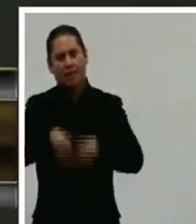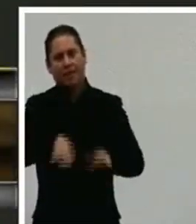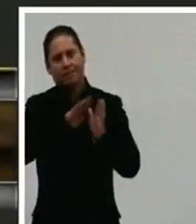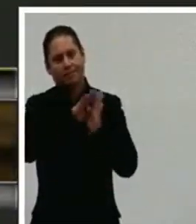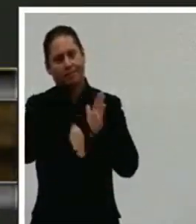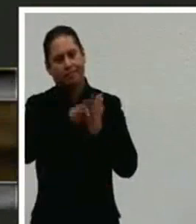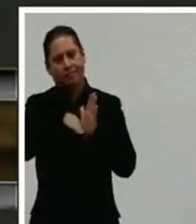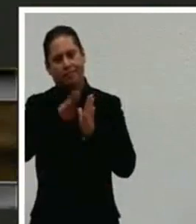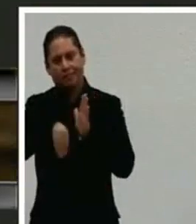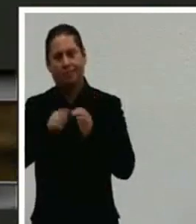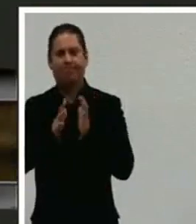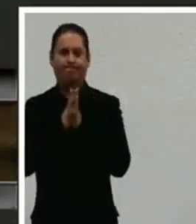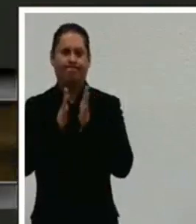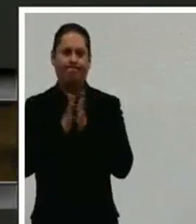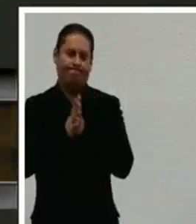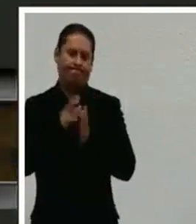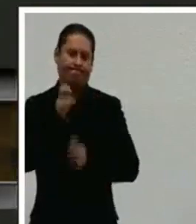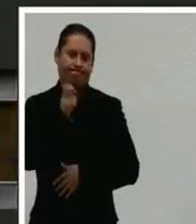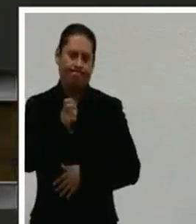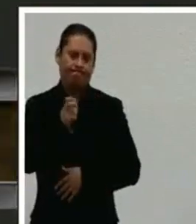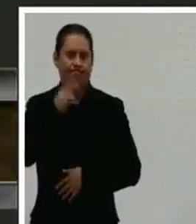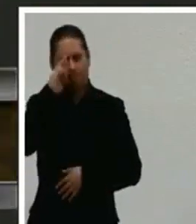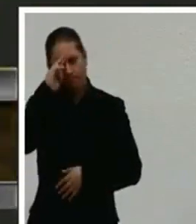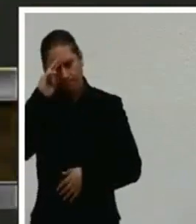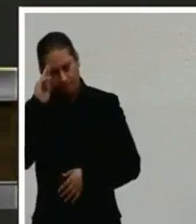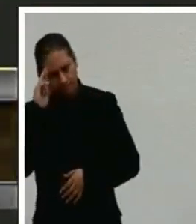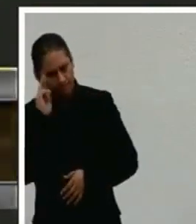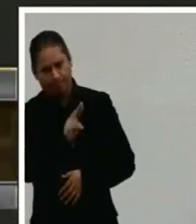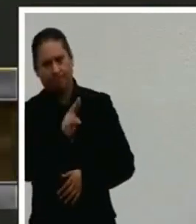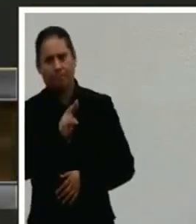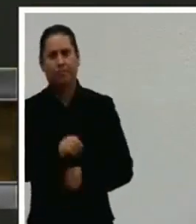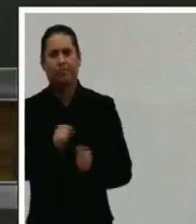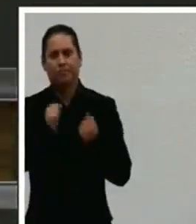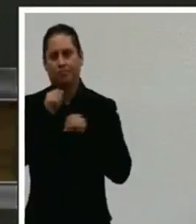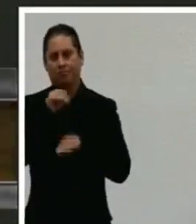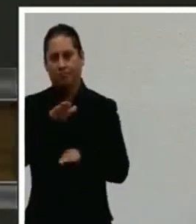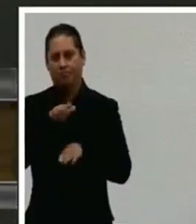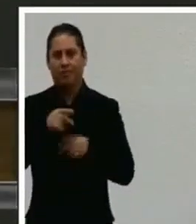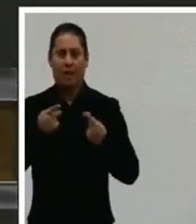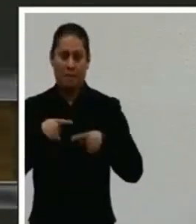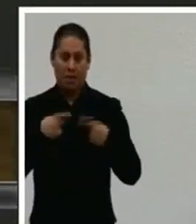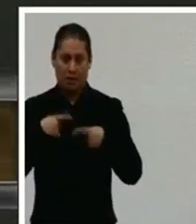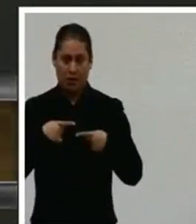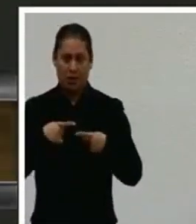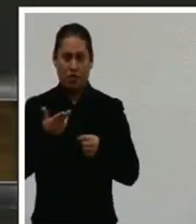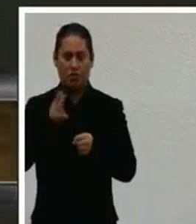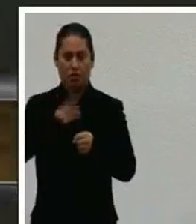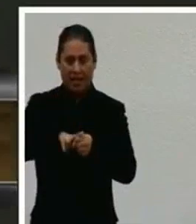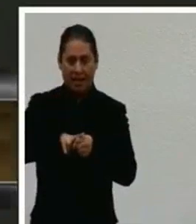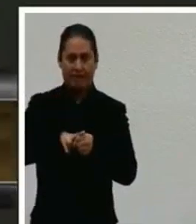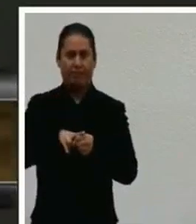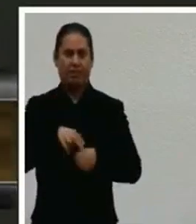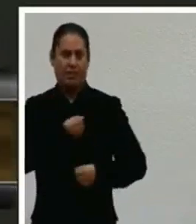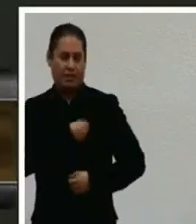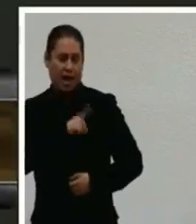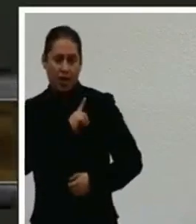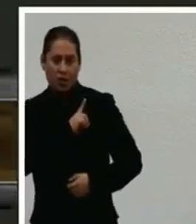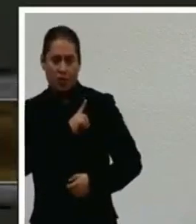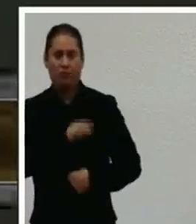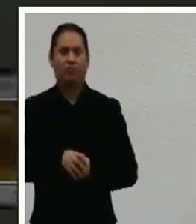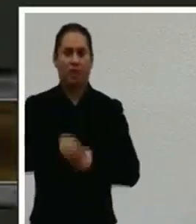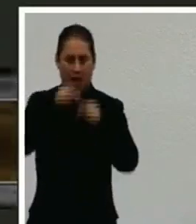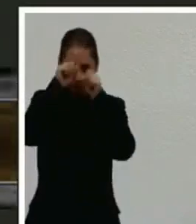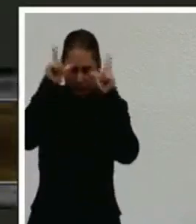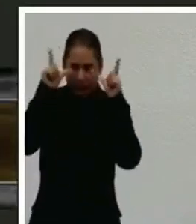queridos en esta batalla. Mi entero reconocimiento, sobre todo, al personal de salud, a todos, sin excepción,